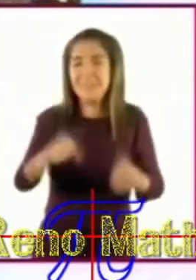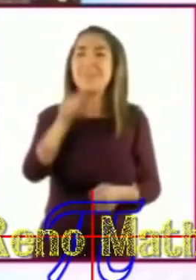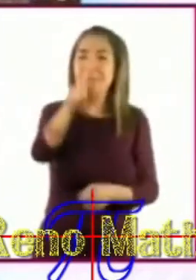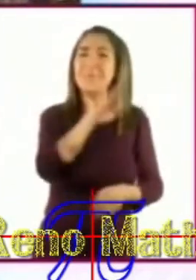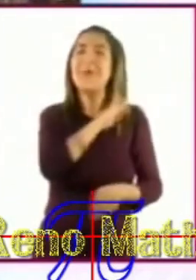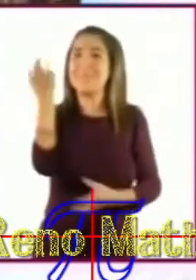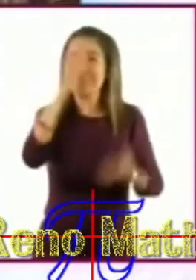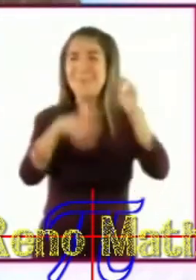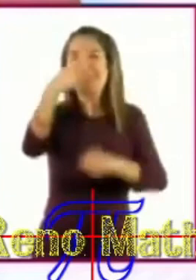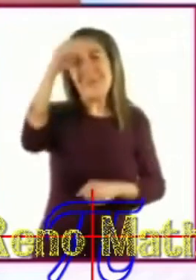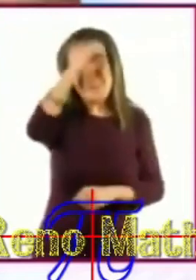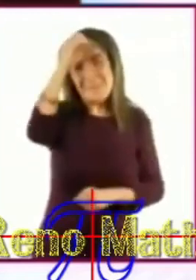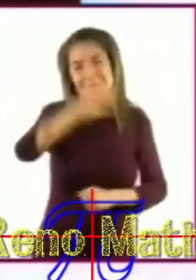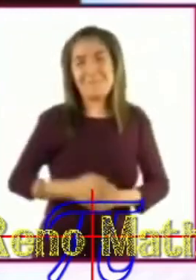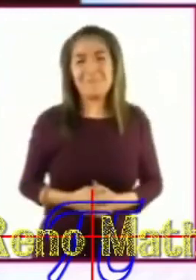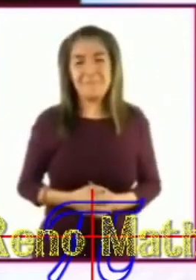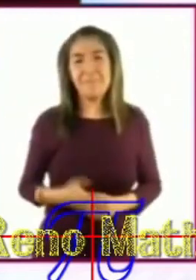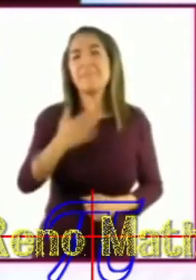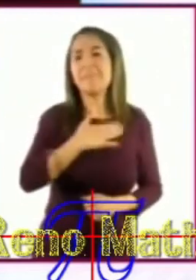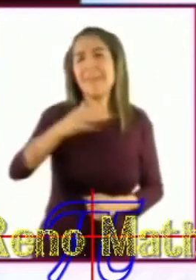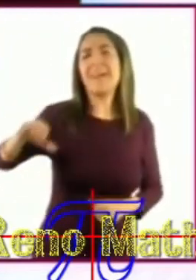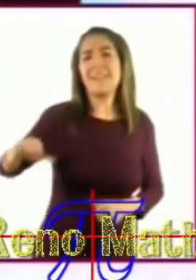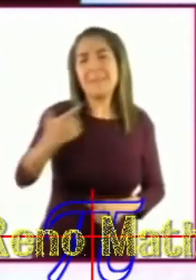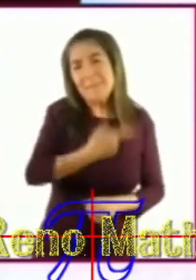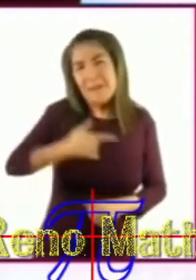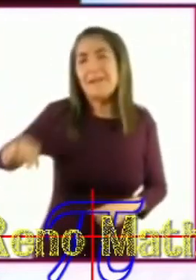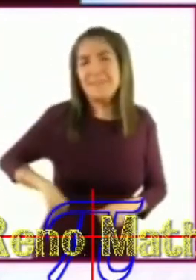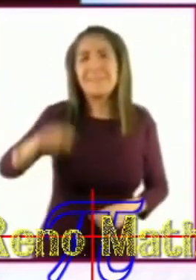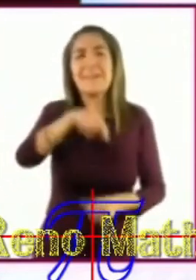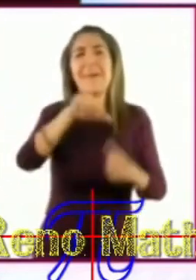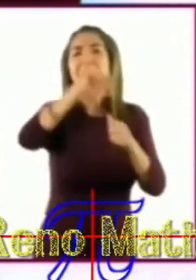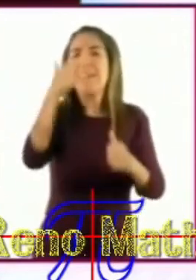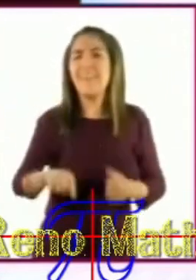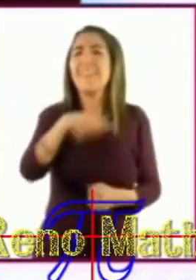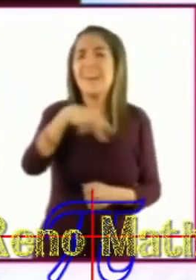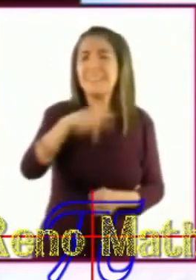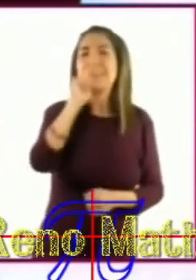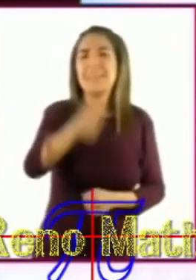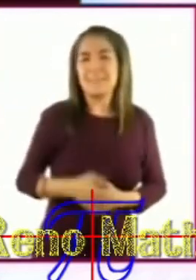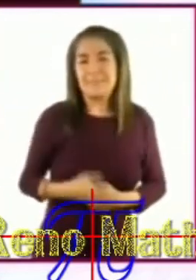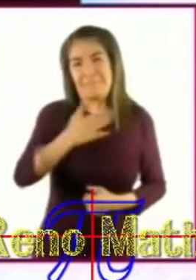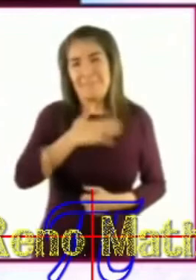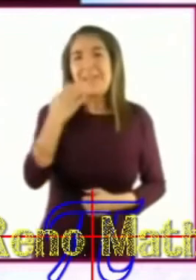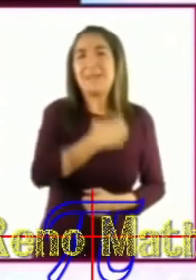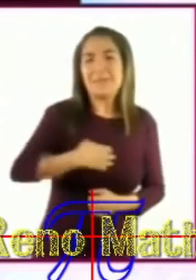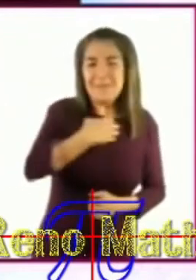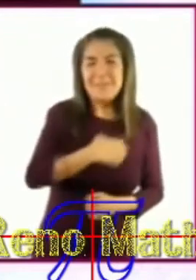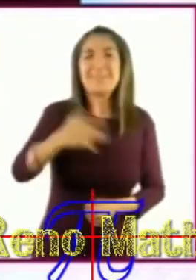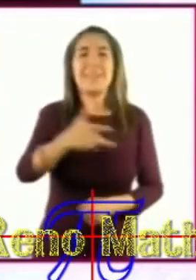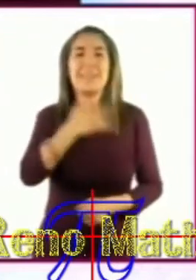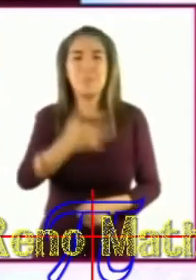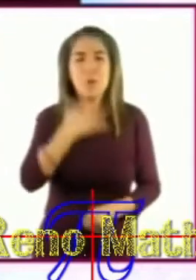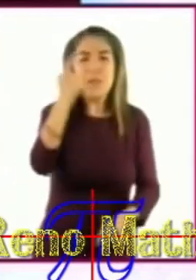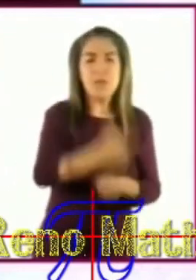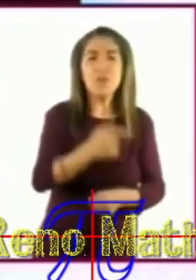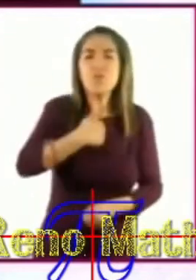opinión! A mí lo que me interesa expresar por medio de la danza es mis emociones, mis sentimientos y